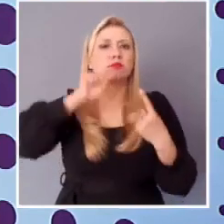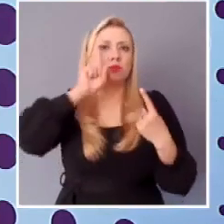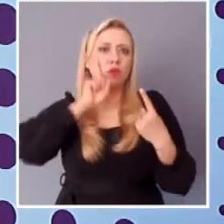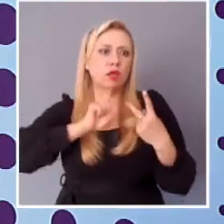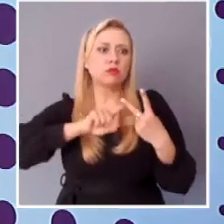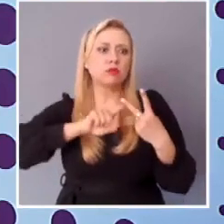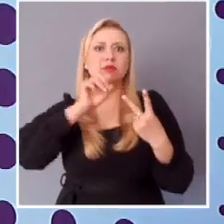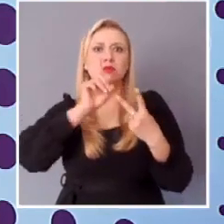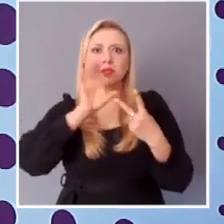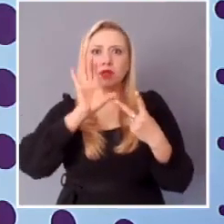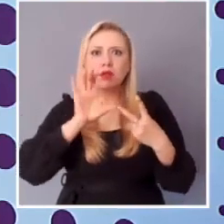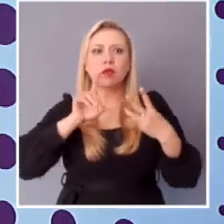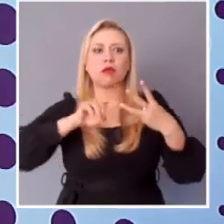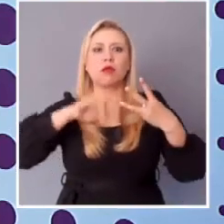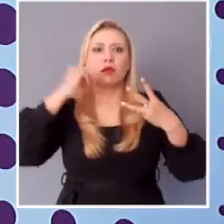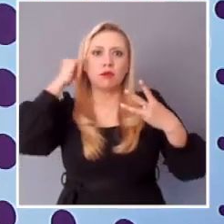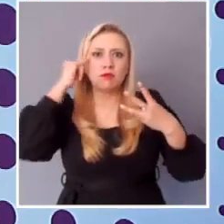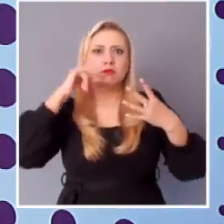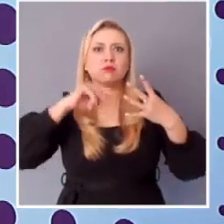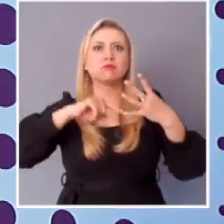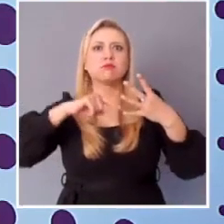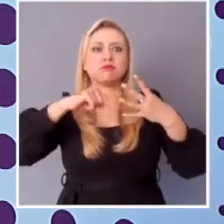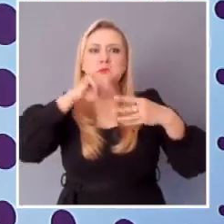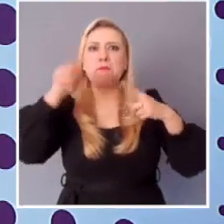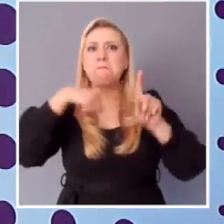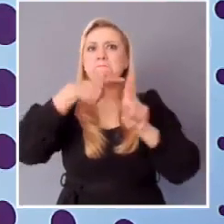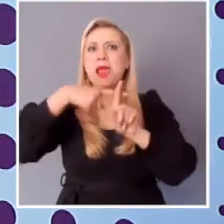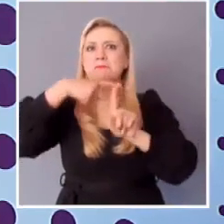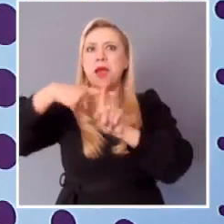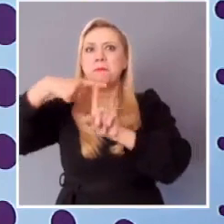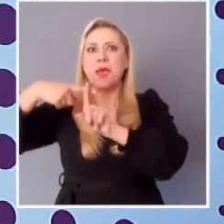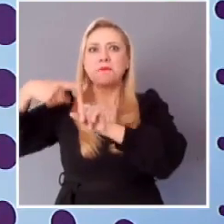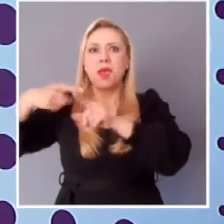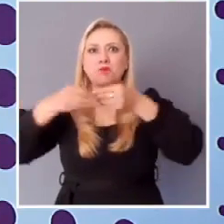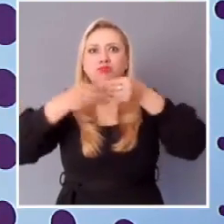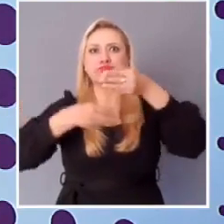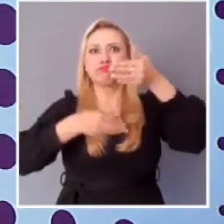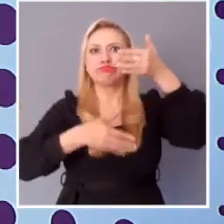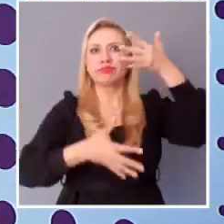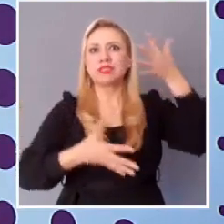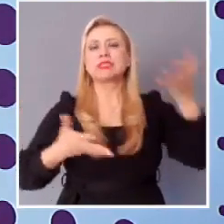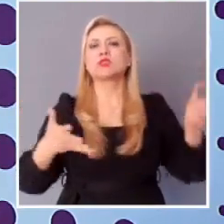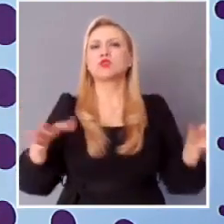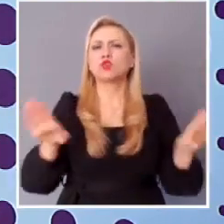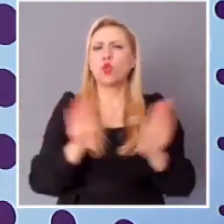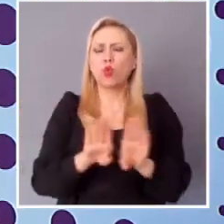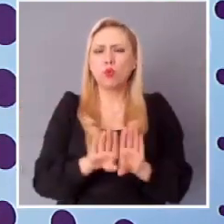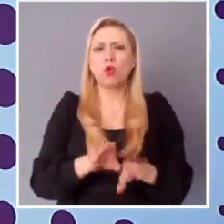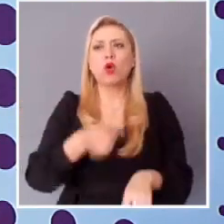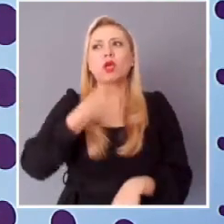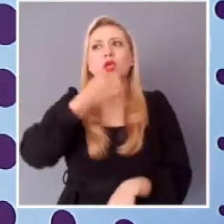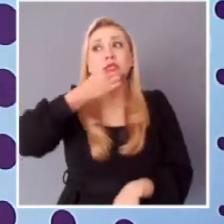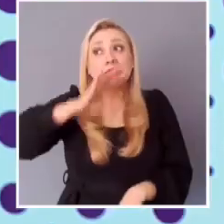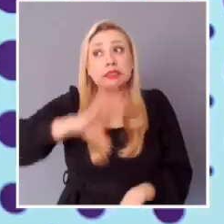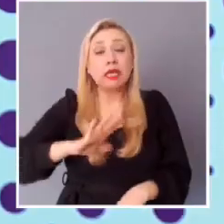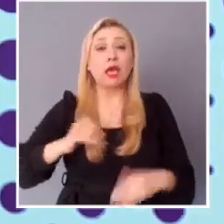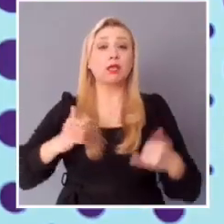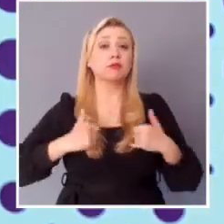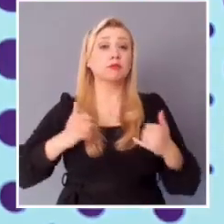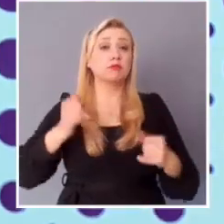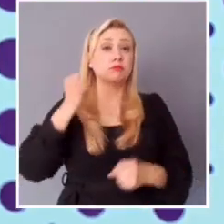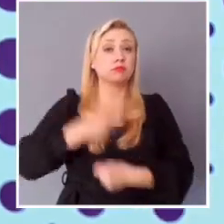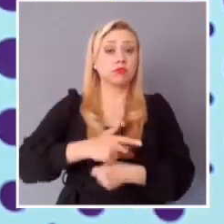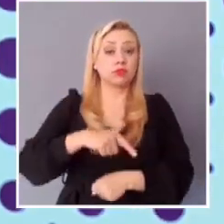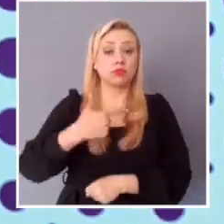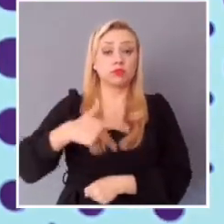importantísimo, el encierro que vivimos todas las personas, también especialmente para los niños, niñas y adolescentes. ¿Cómo afectó esto o cómo